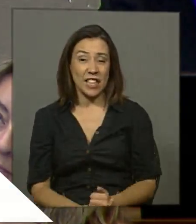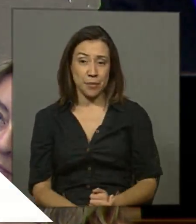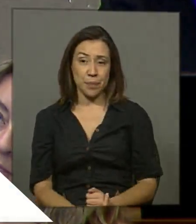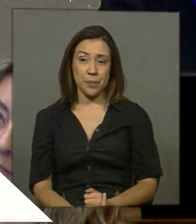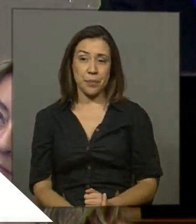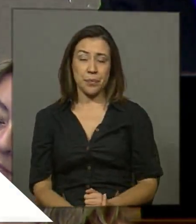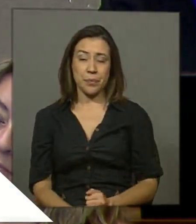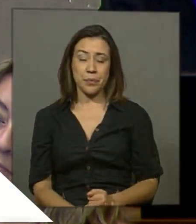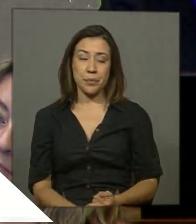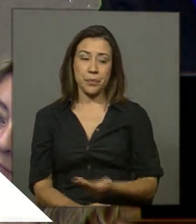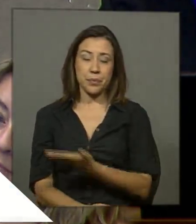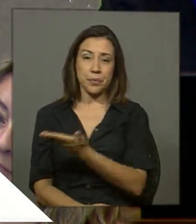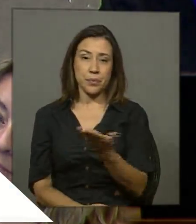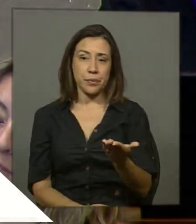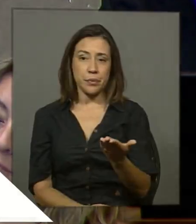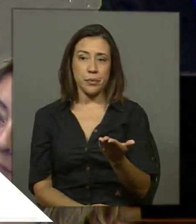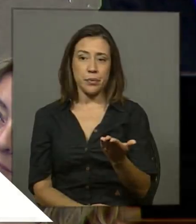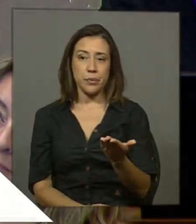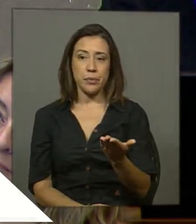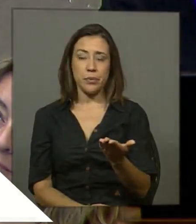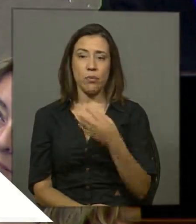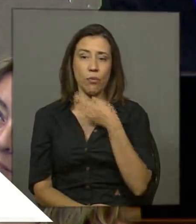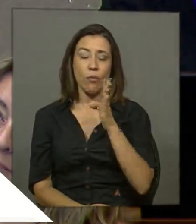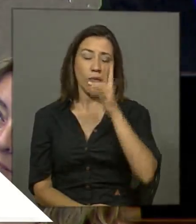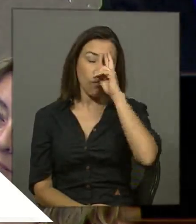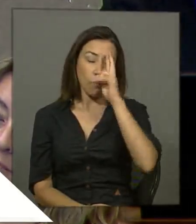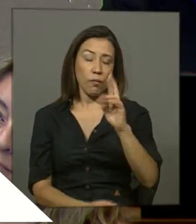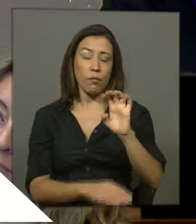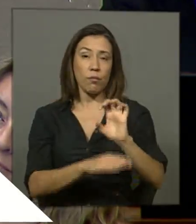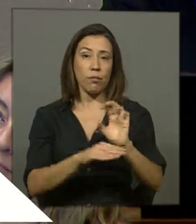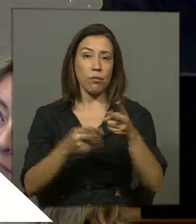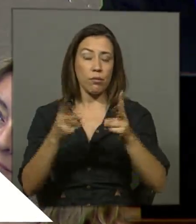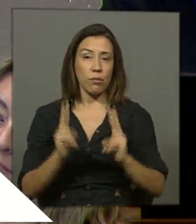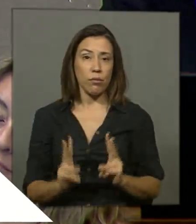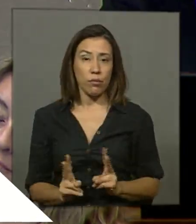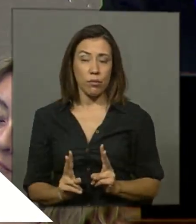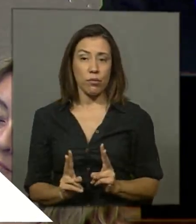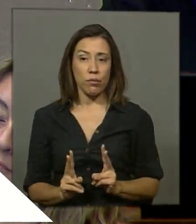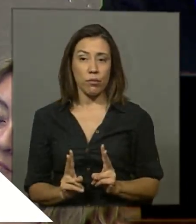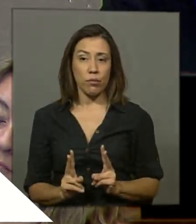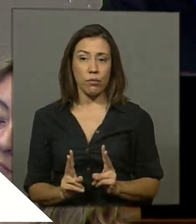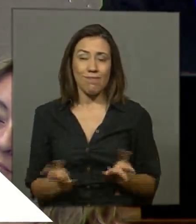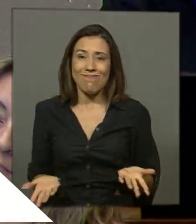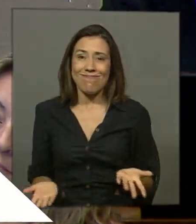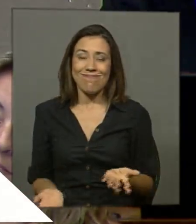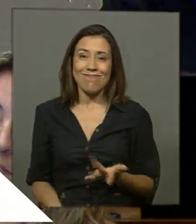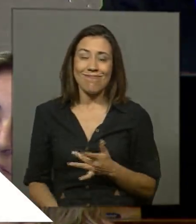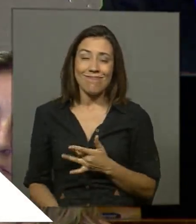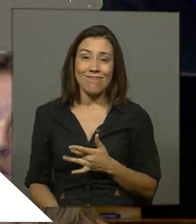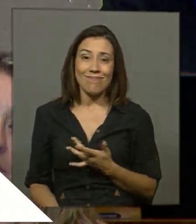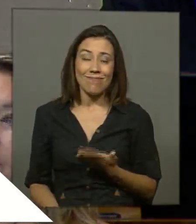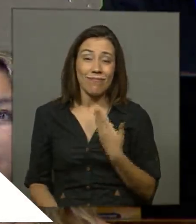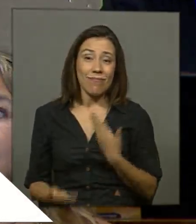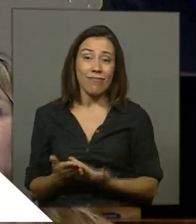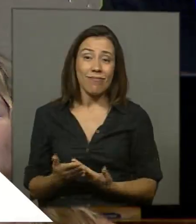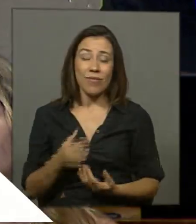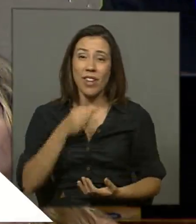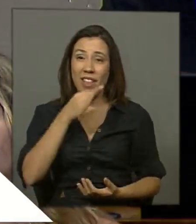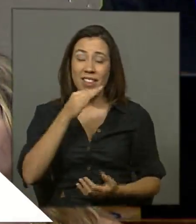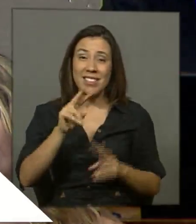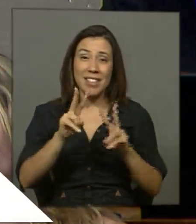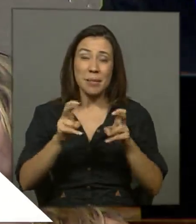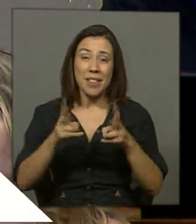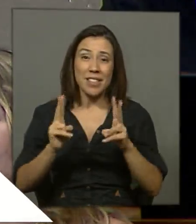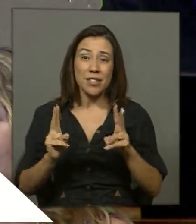están usted habla de que hay que respetar el estado de derecho Lamentablemente cuando se habla de